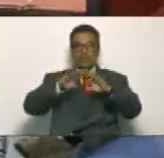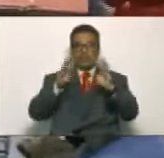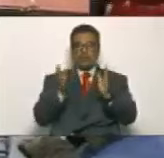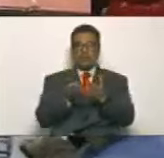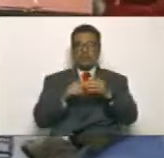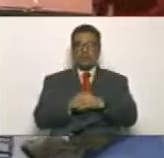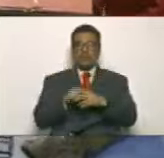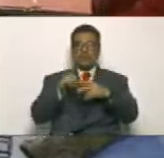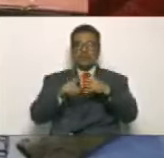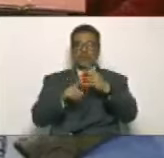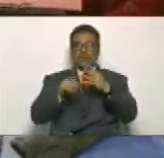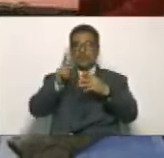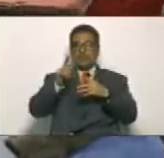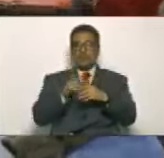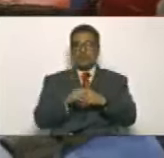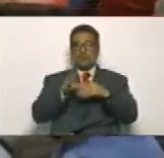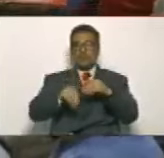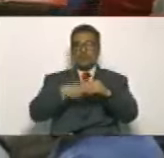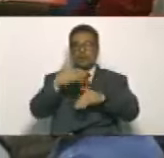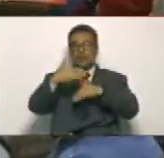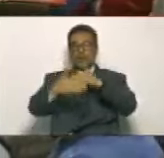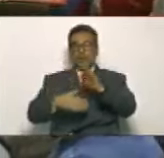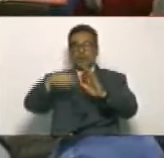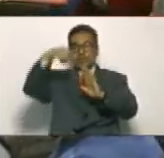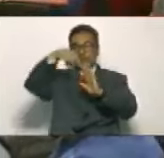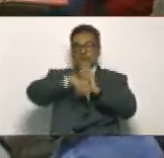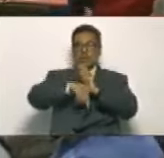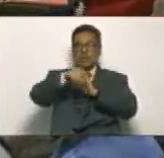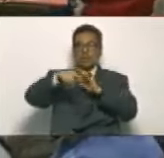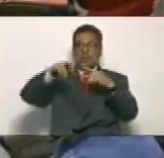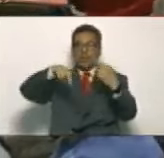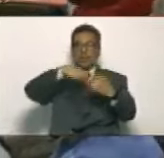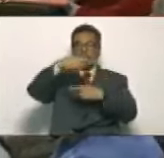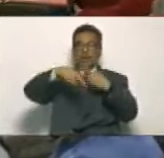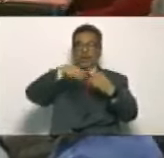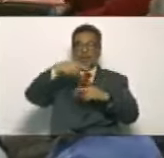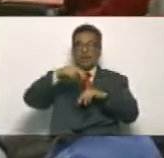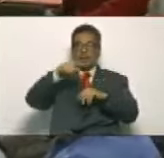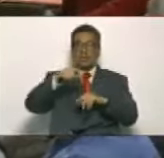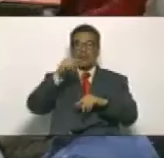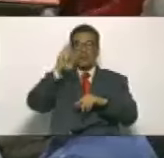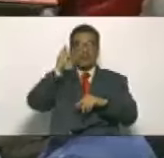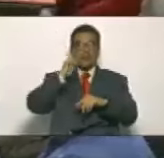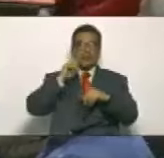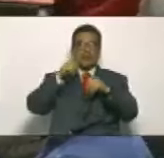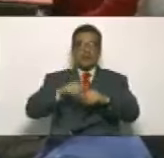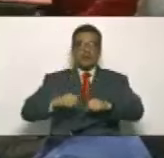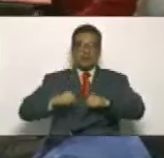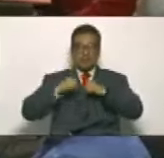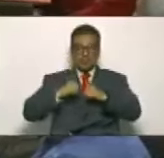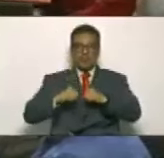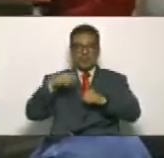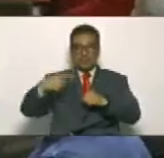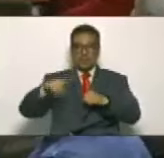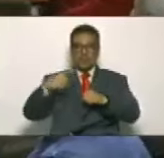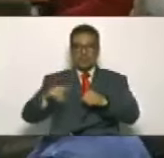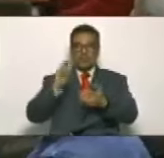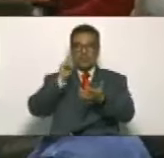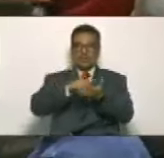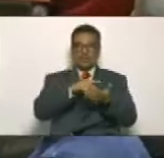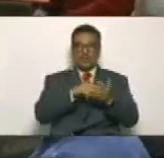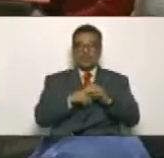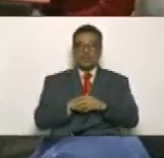entero. Segundo, avanzar en la profundización de la Revolución Bolivariana, fortaleciendo la democracia participativa